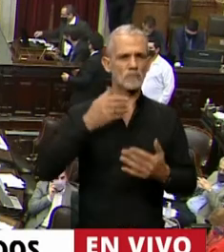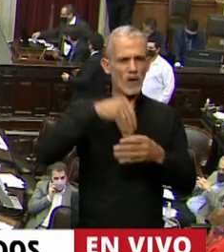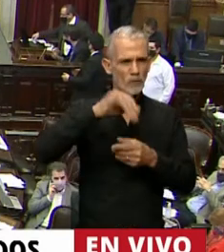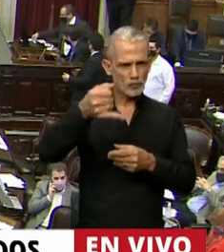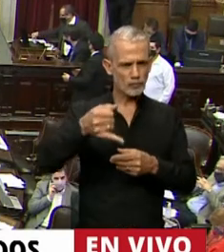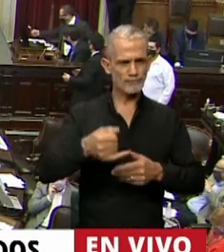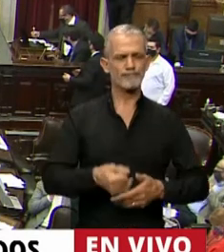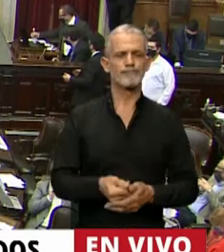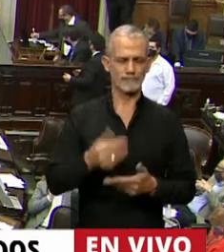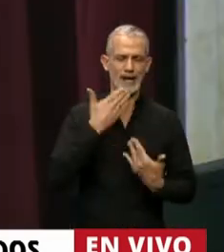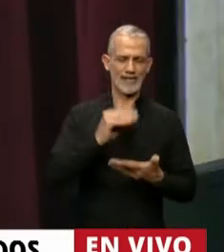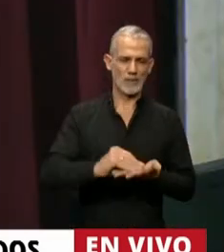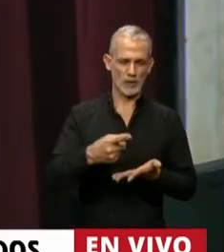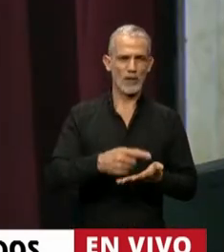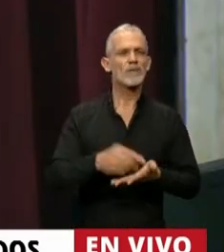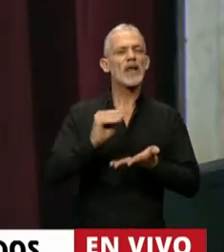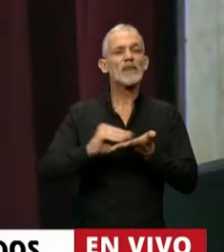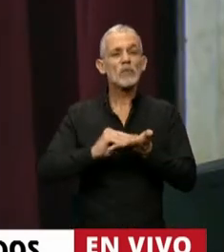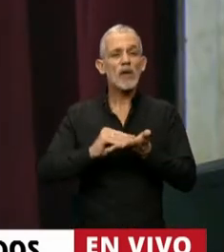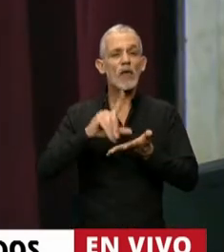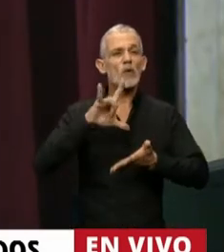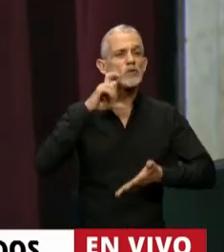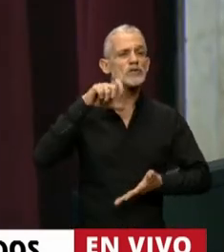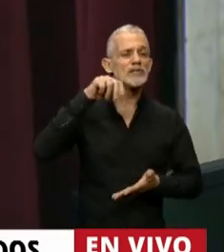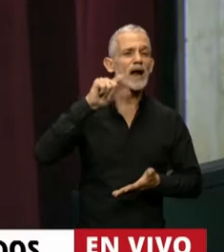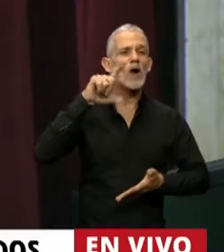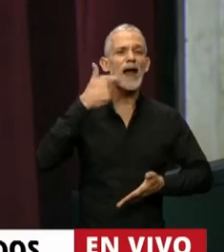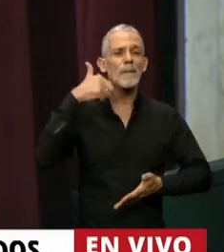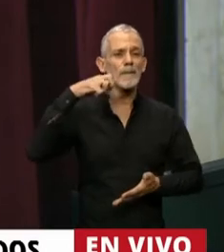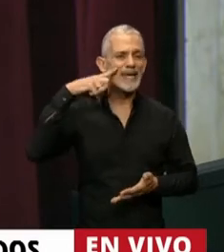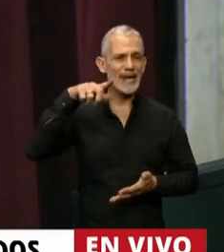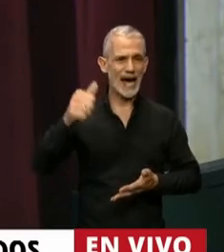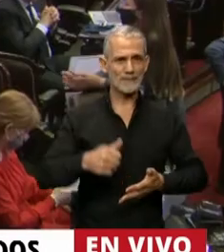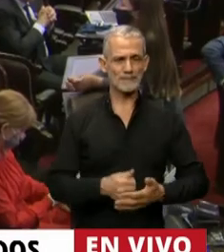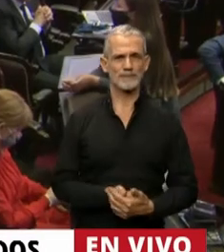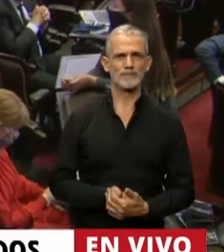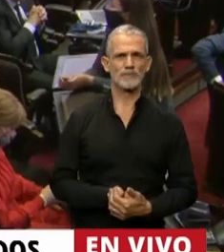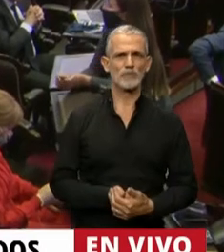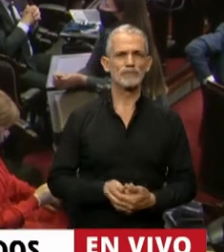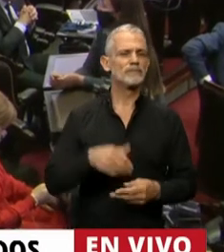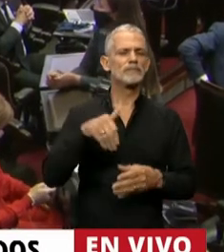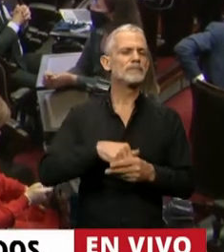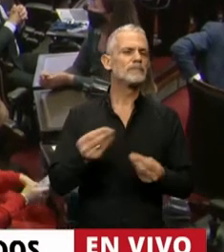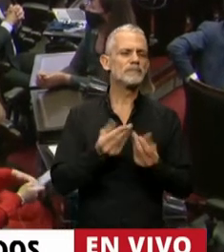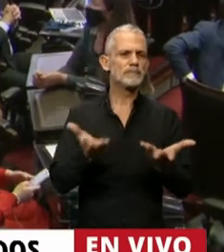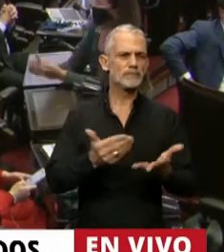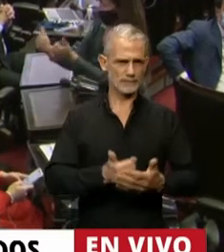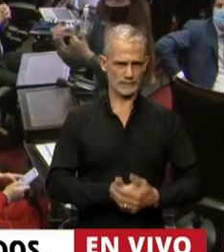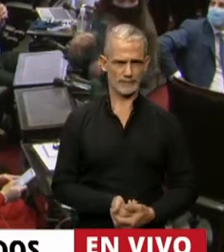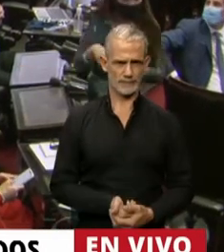Afirmativo, presidente. Gracias, diputado. Diputado Luciano Andrés Laspina, el sentido de su